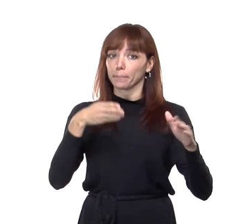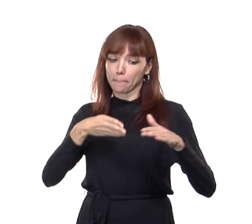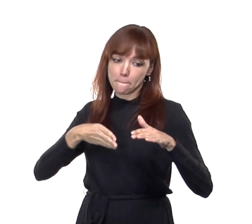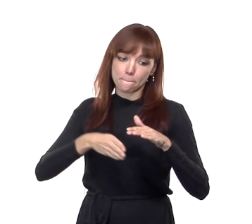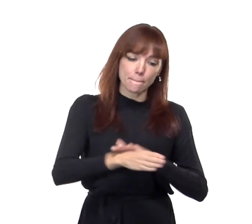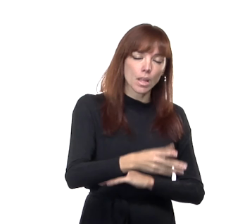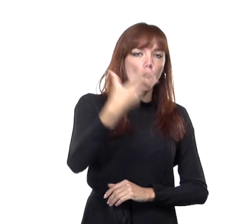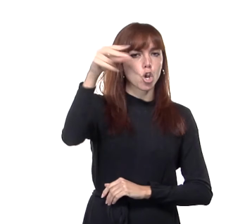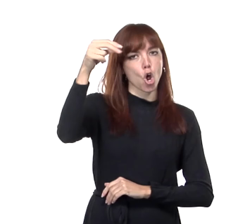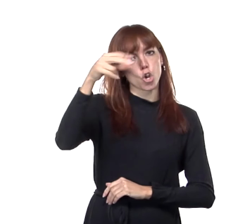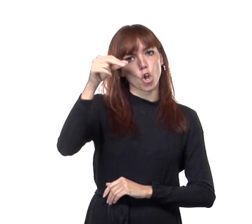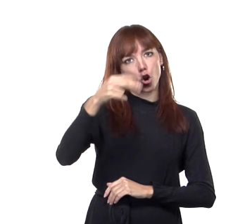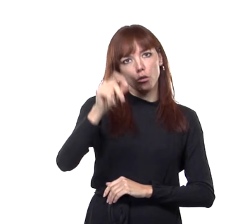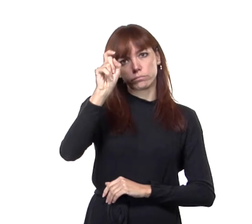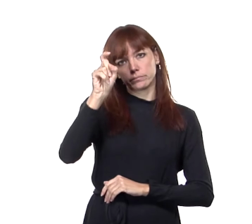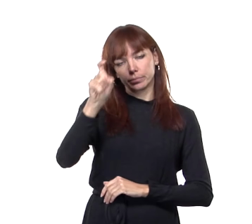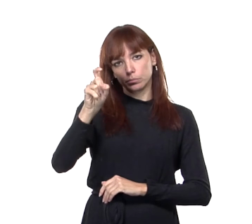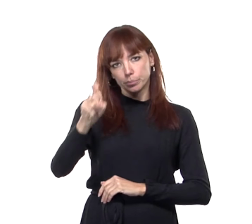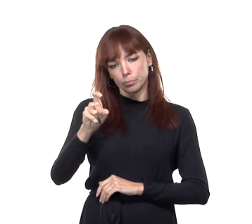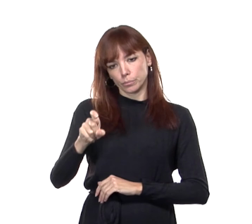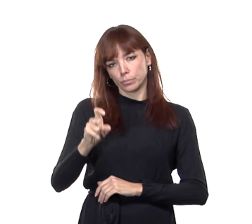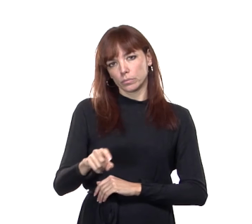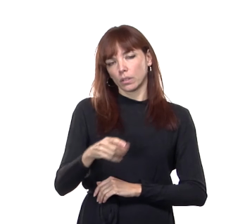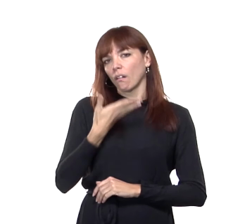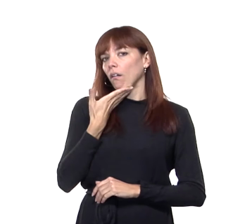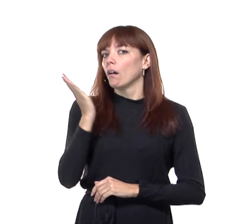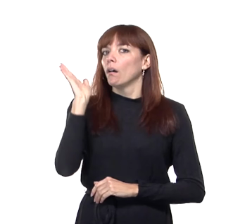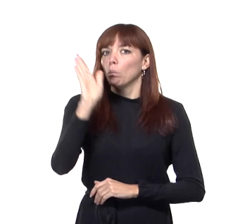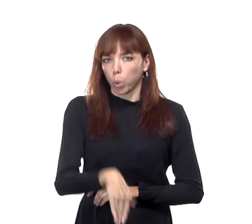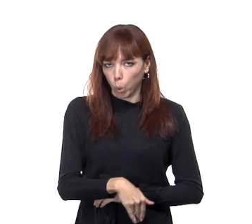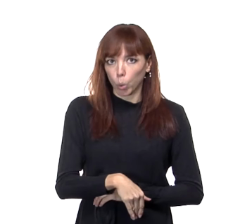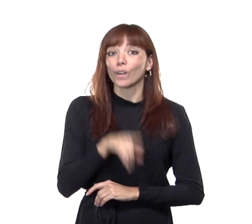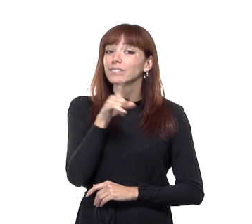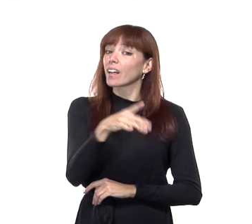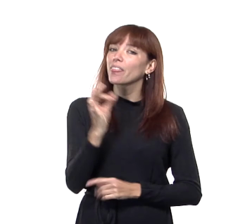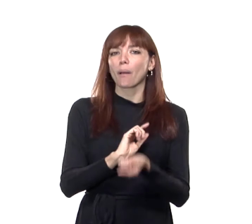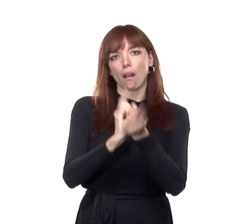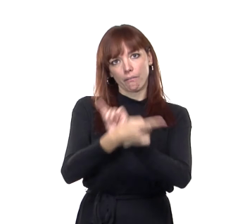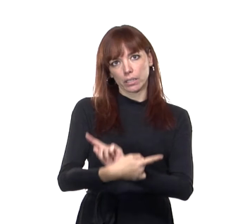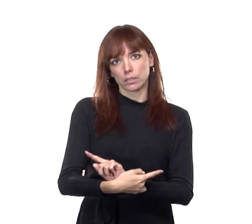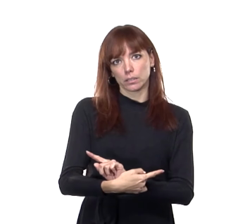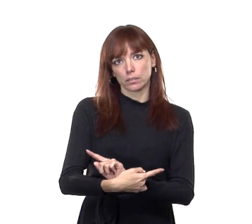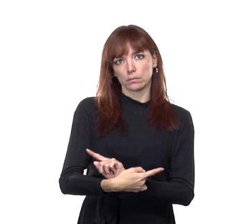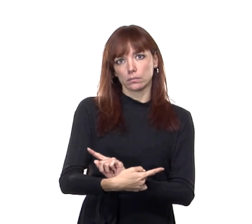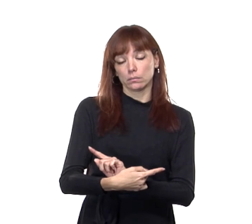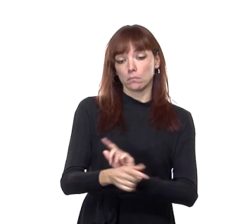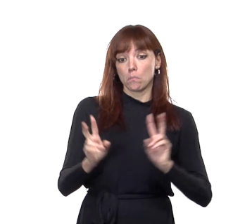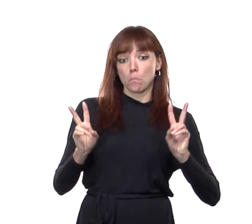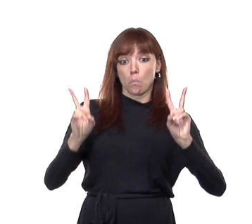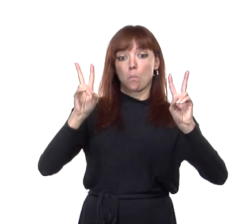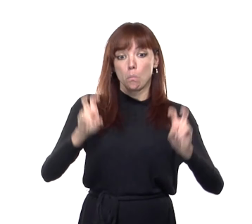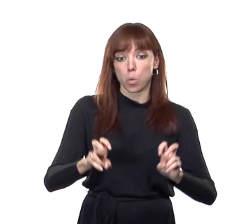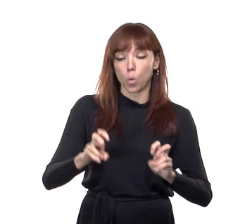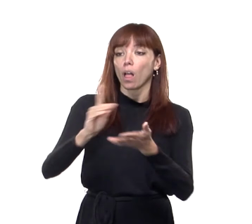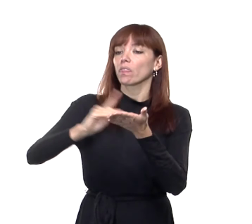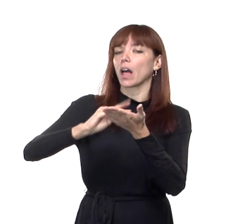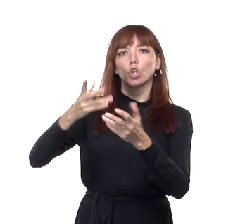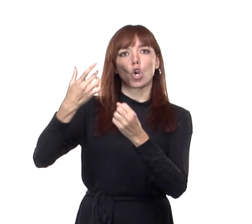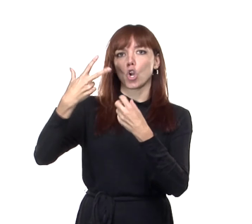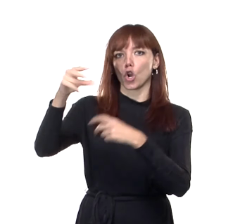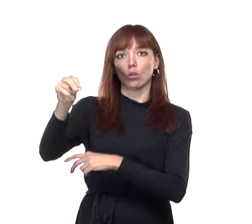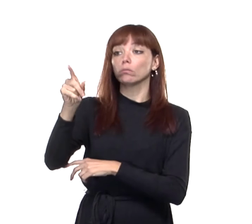que decir que no es agotador el the fall tiene que ser lo contrario uno que no se recolectó en sus datos y que tengas